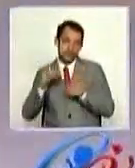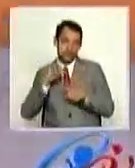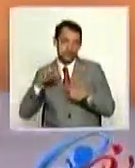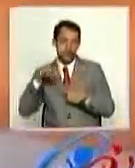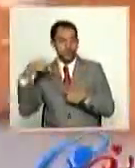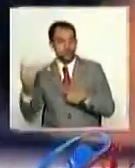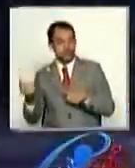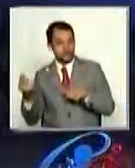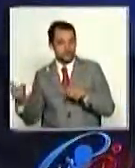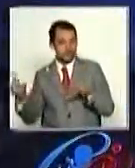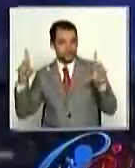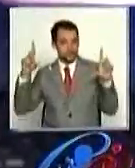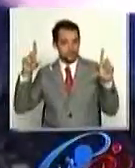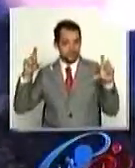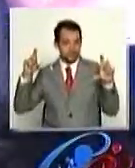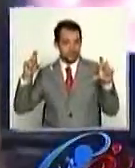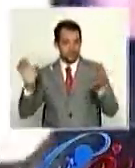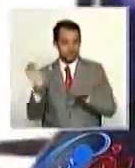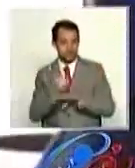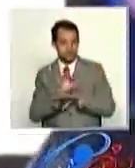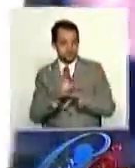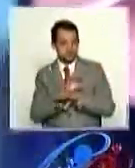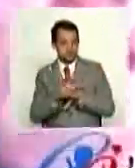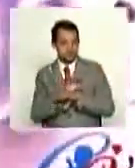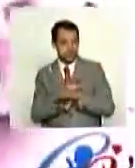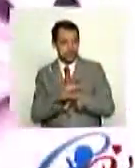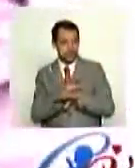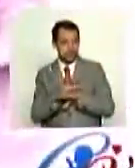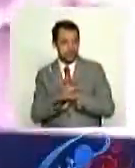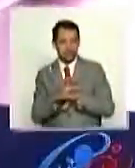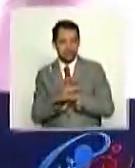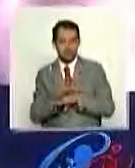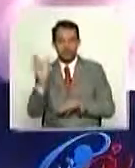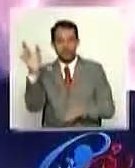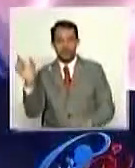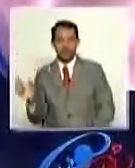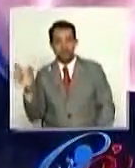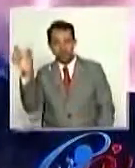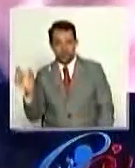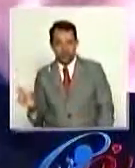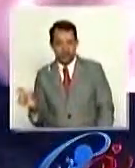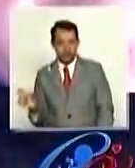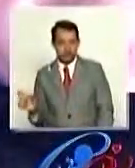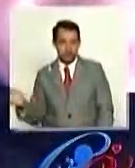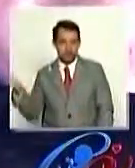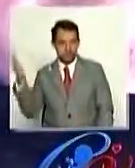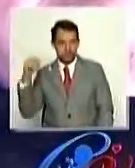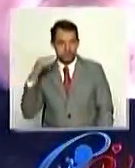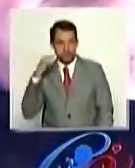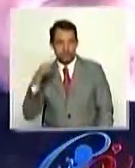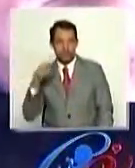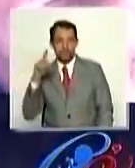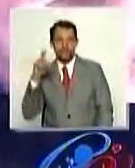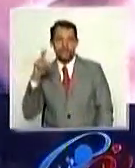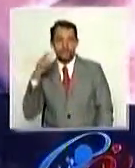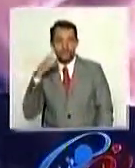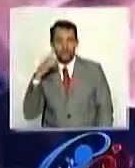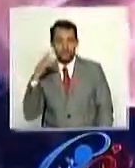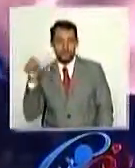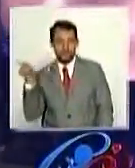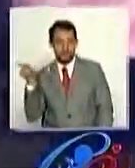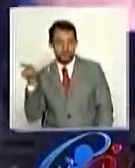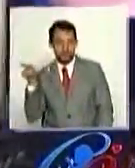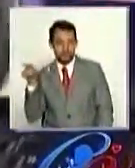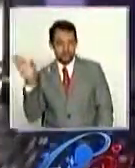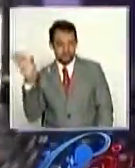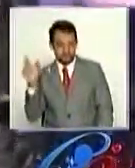ver ahora sí en el computador? Este fue el paciente que nos llegó a la consulta y eso fue, corrámoslo un poquito para atrás, Adrianita,